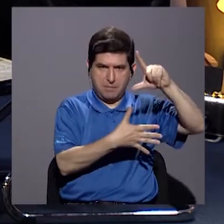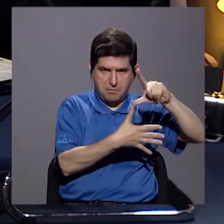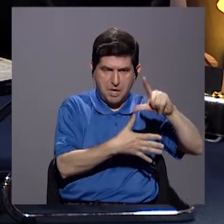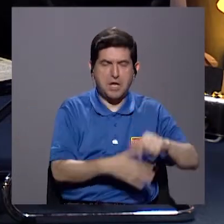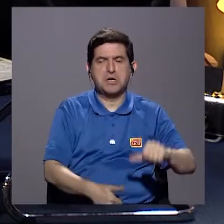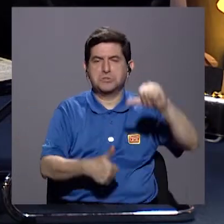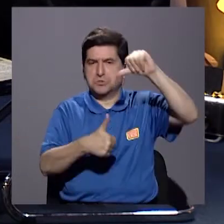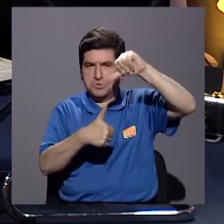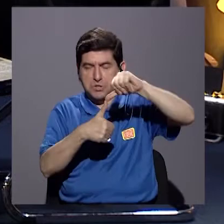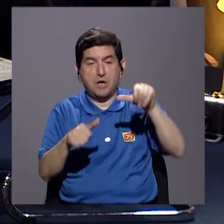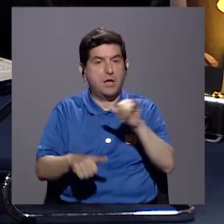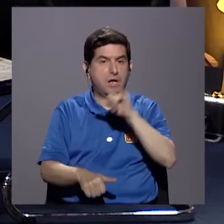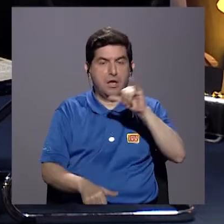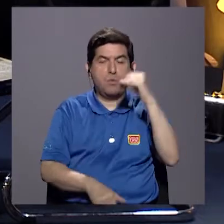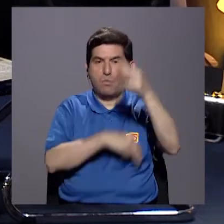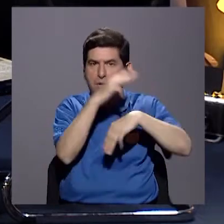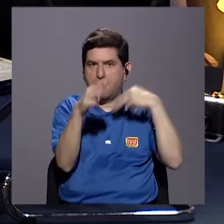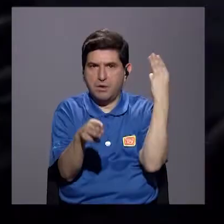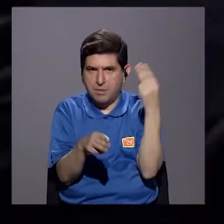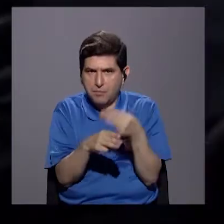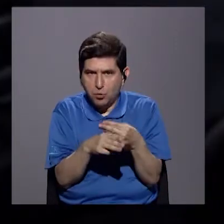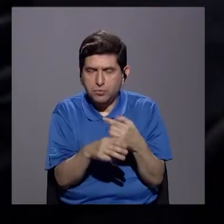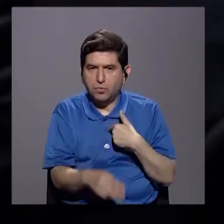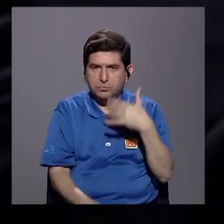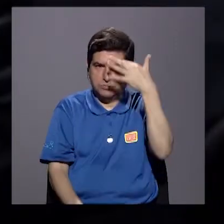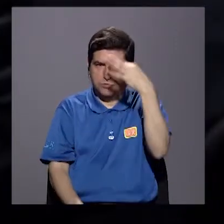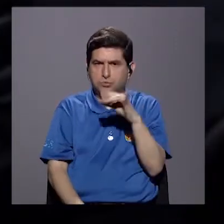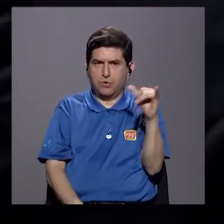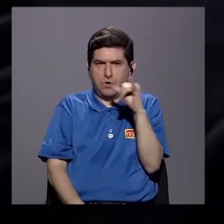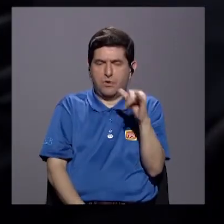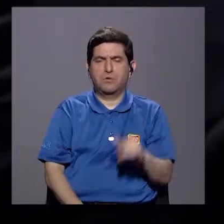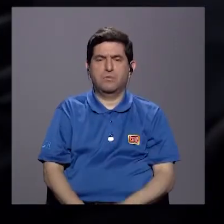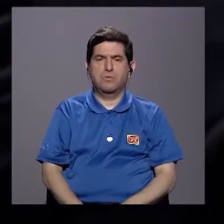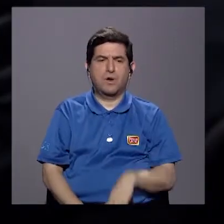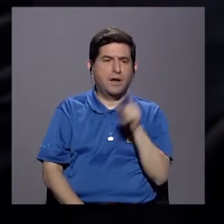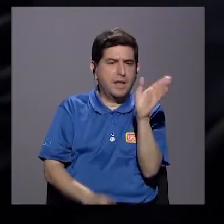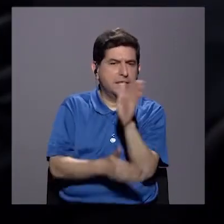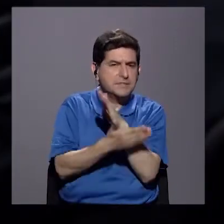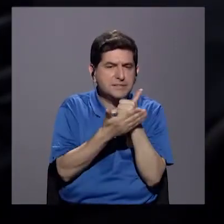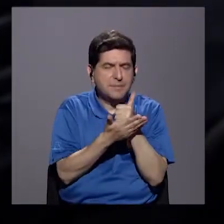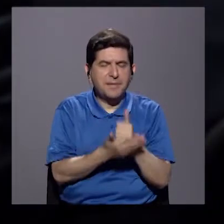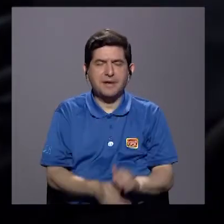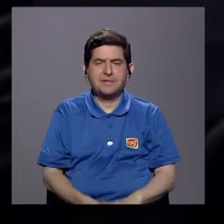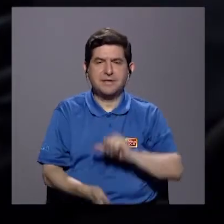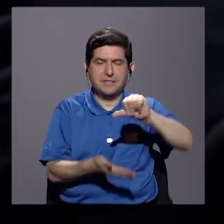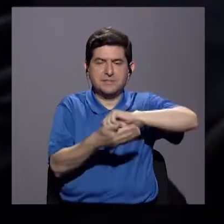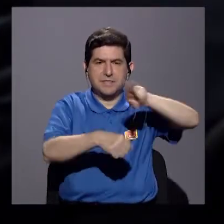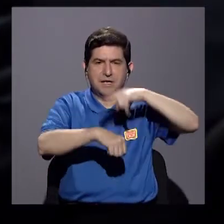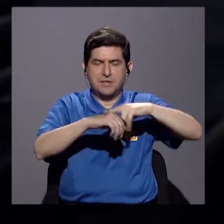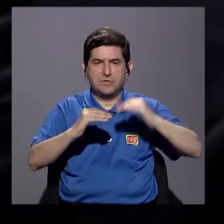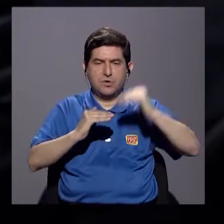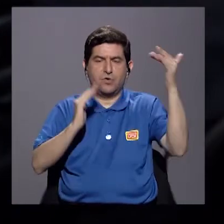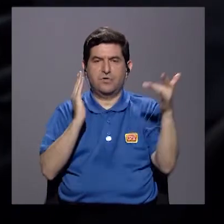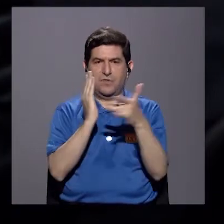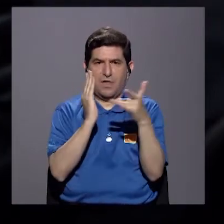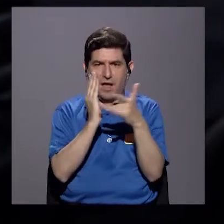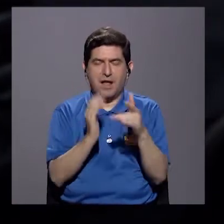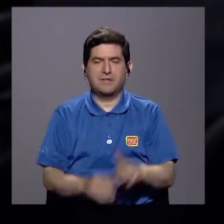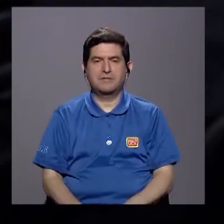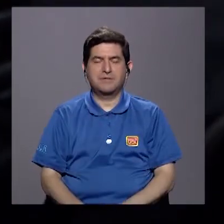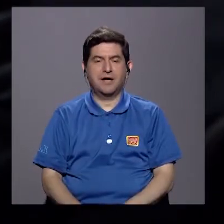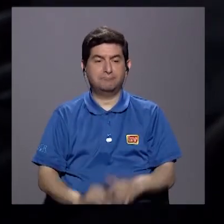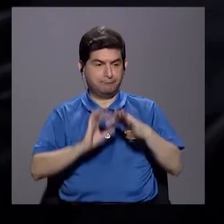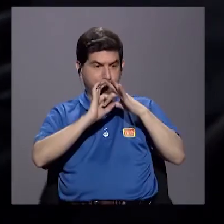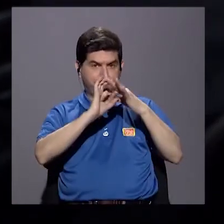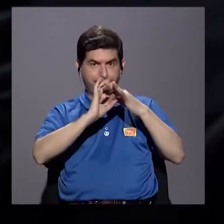ni centroamericano, sino a nivel mundial, me imagino que también esta parte del Senat viene a ser